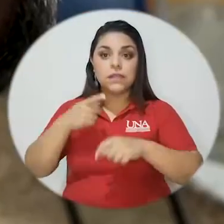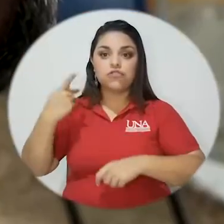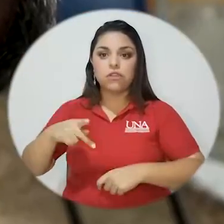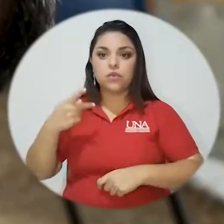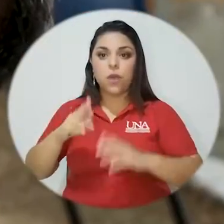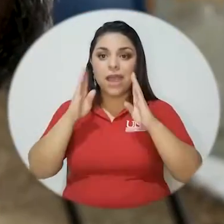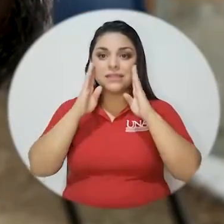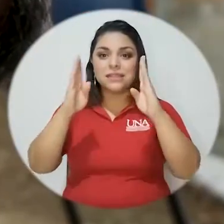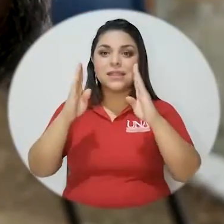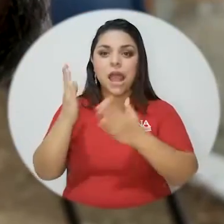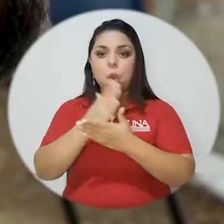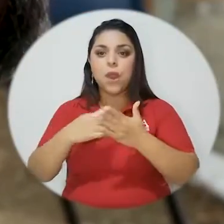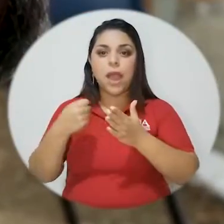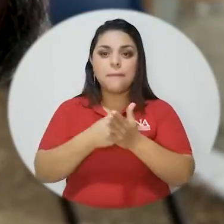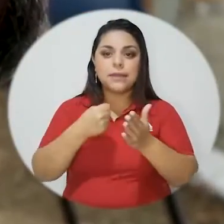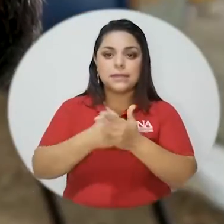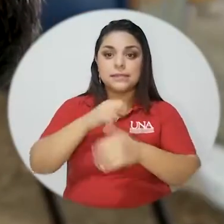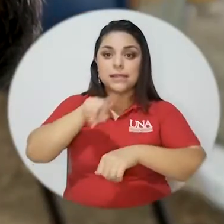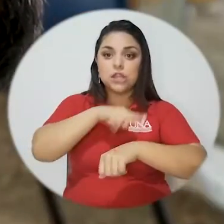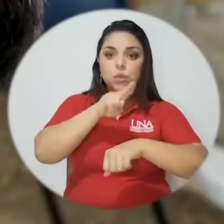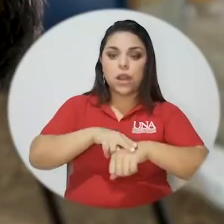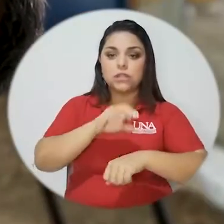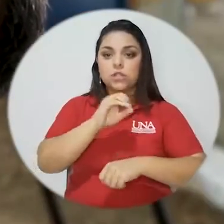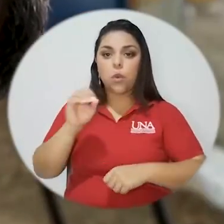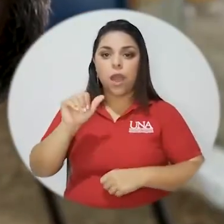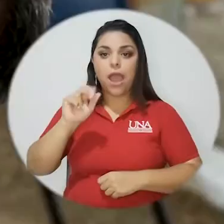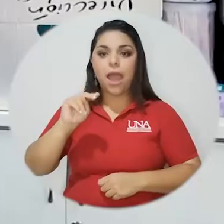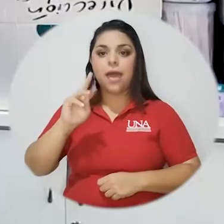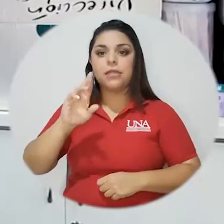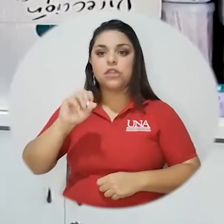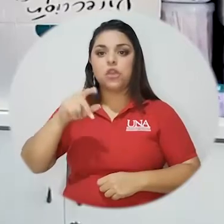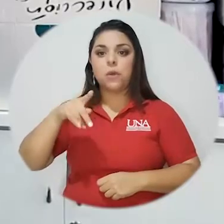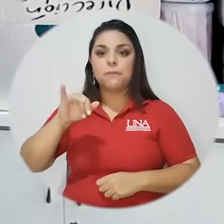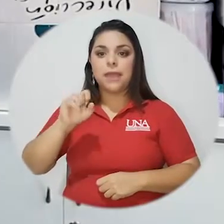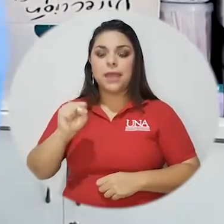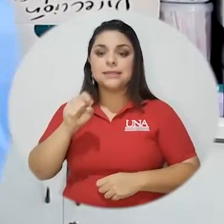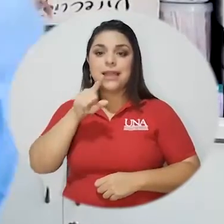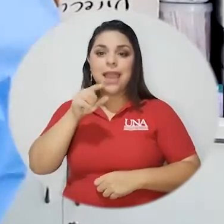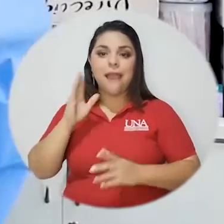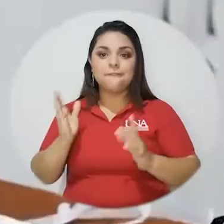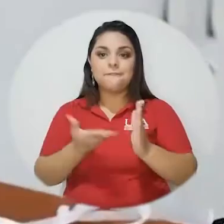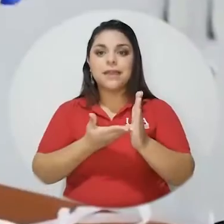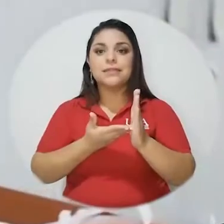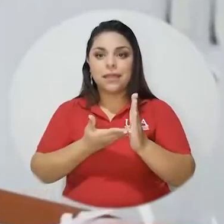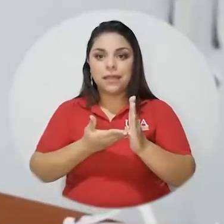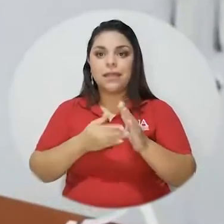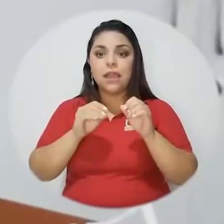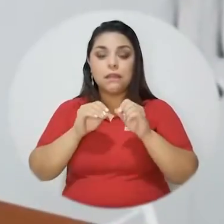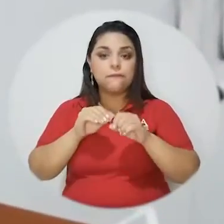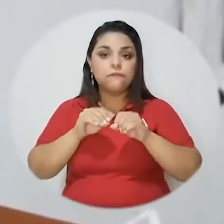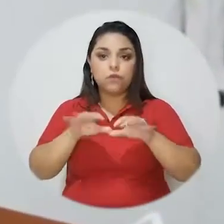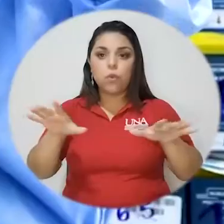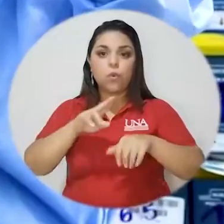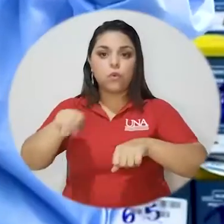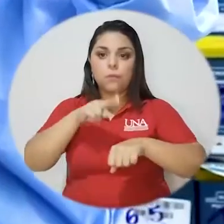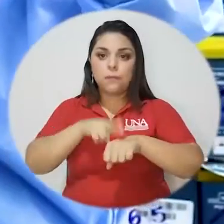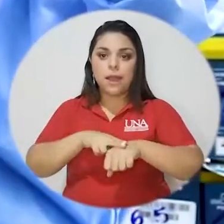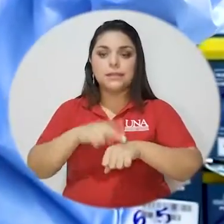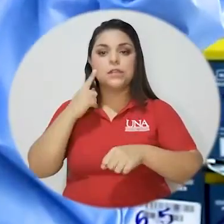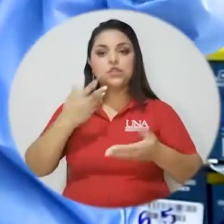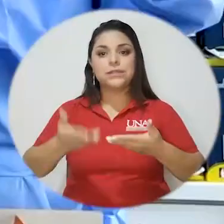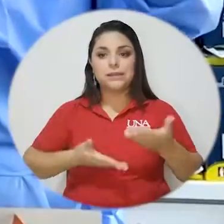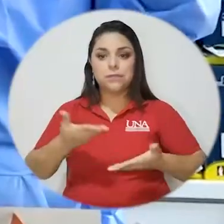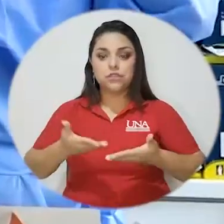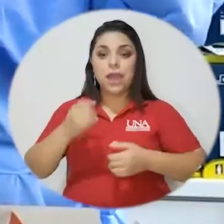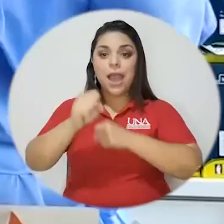riesgos, atender situaciones derivadas de amenazas naturales o antrópicas que afecten el flujo normal de la prestación de los servicios. Para